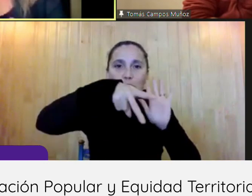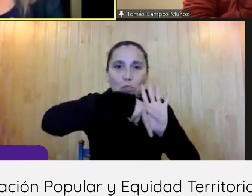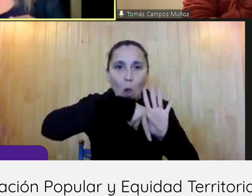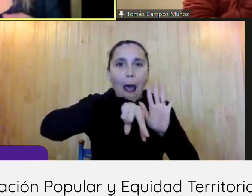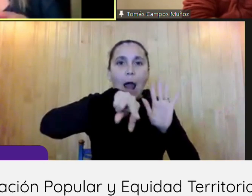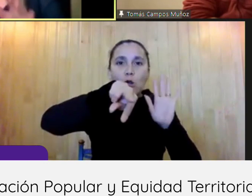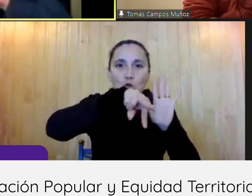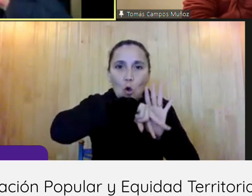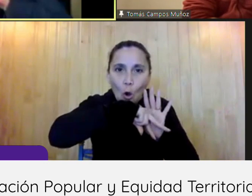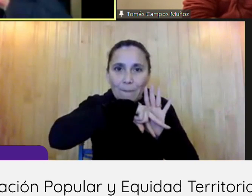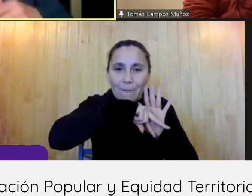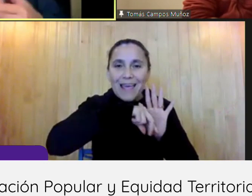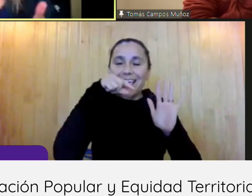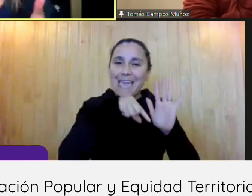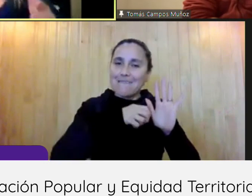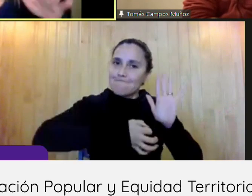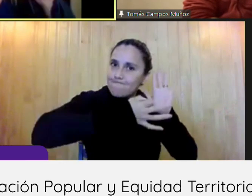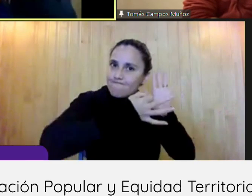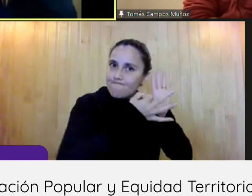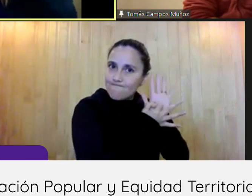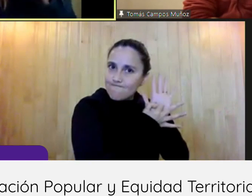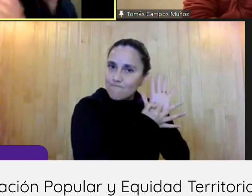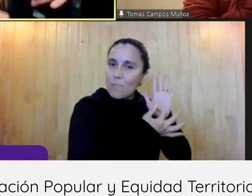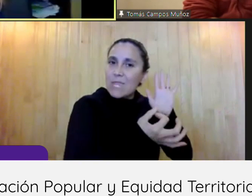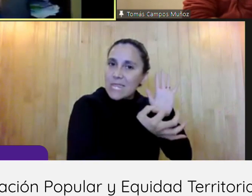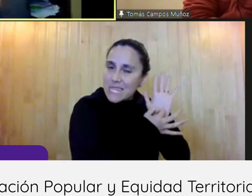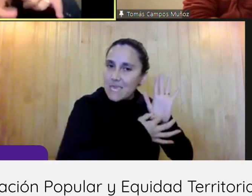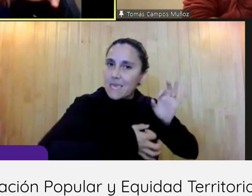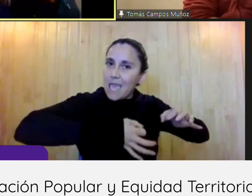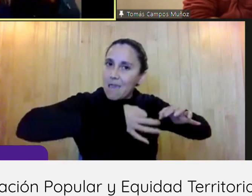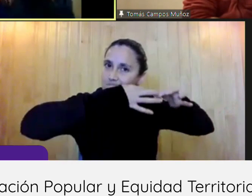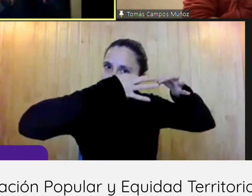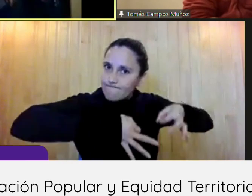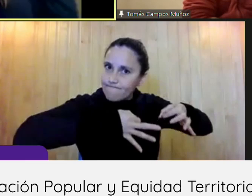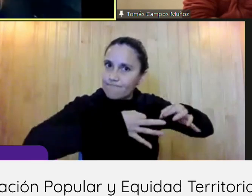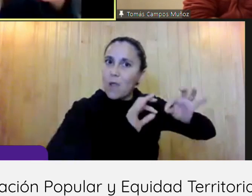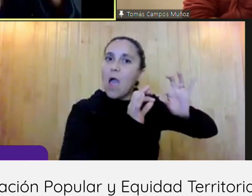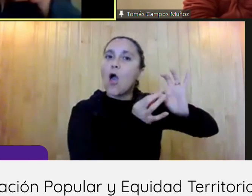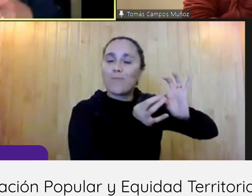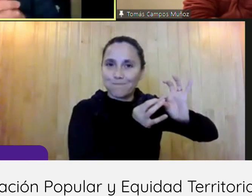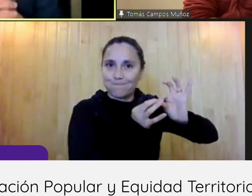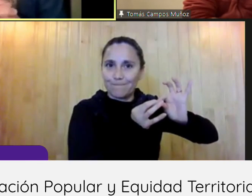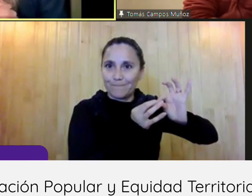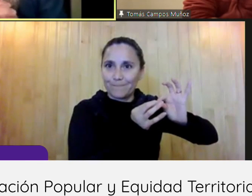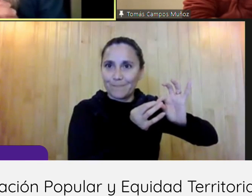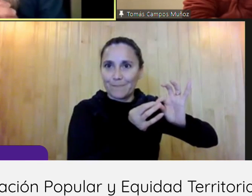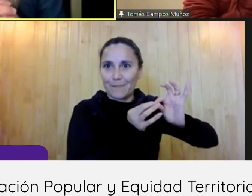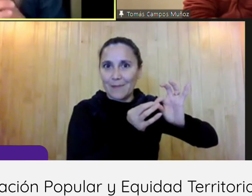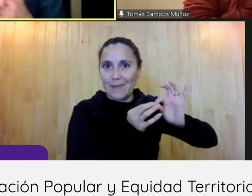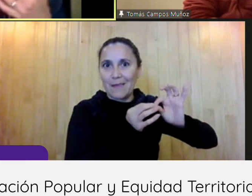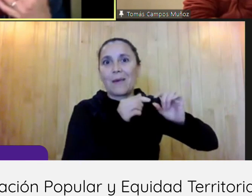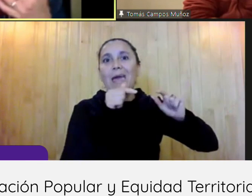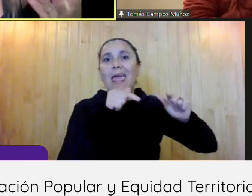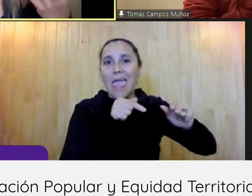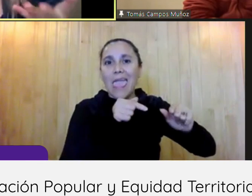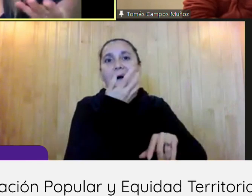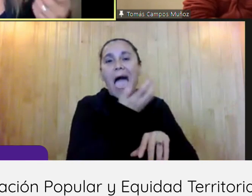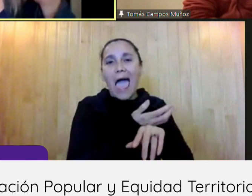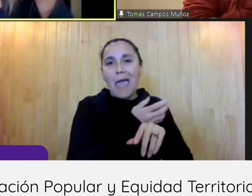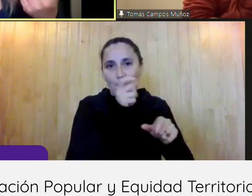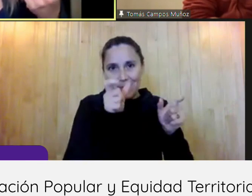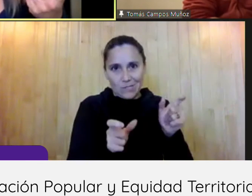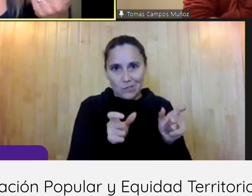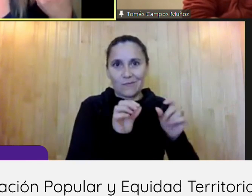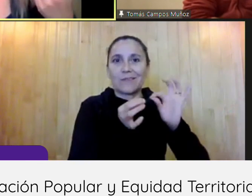los funcionarios que aprenden lengua de señas tengan un estatus, una estabilidad, una permanencia, ¿cierto? Entonces